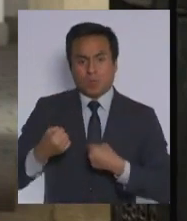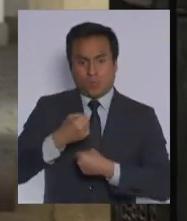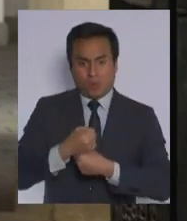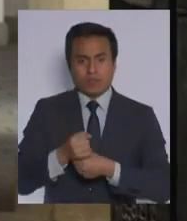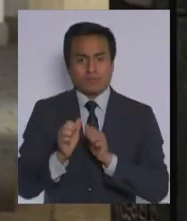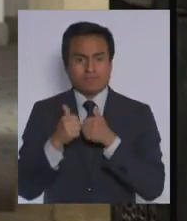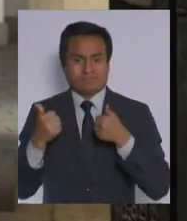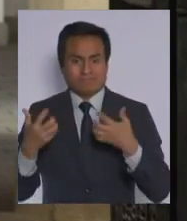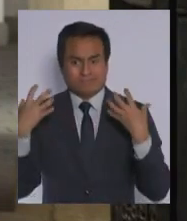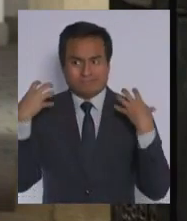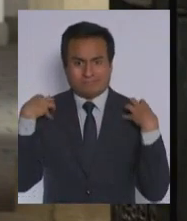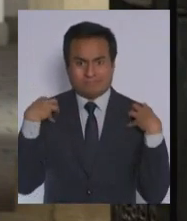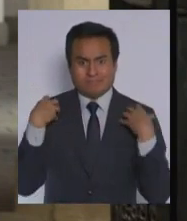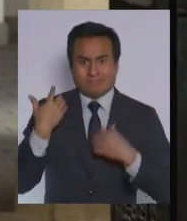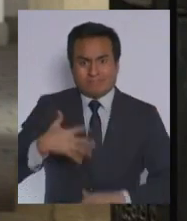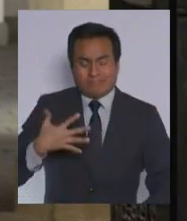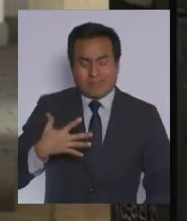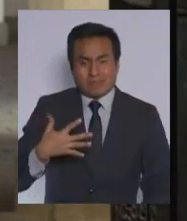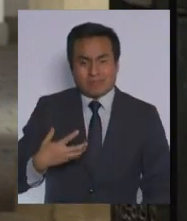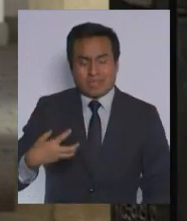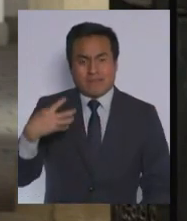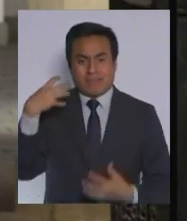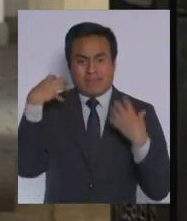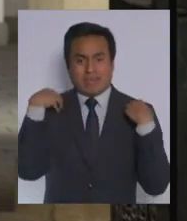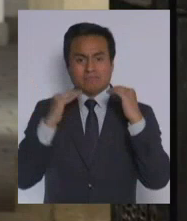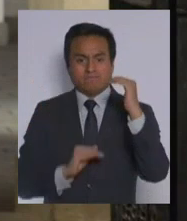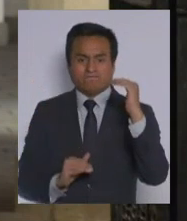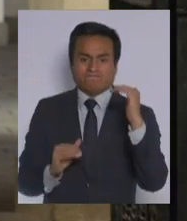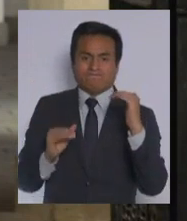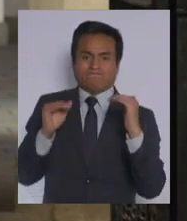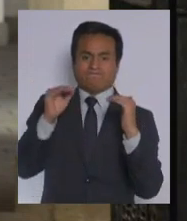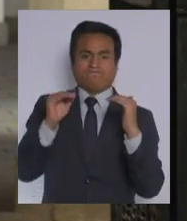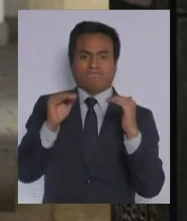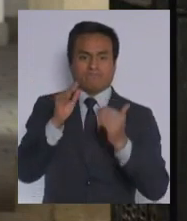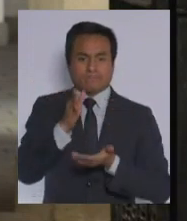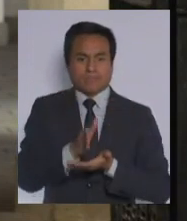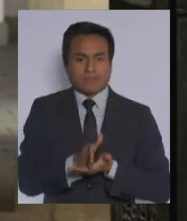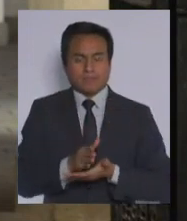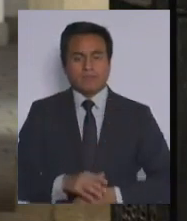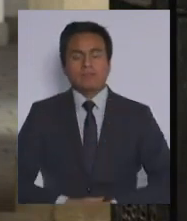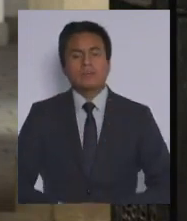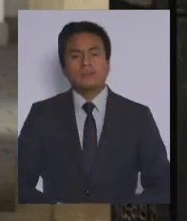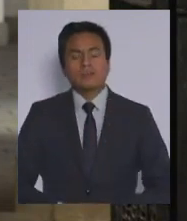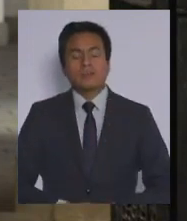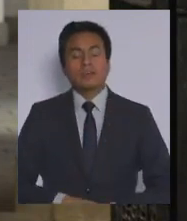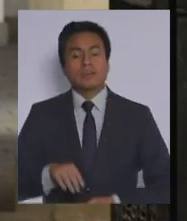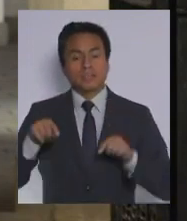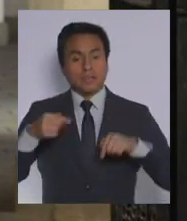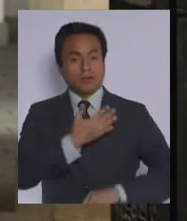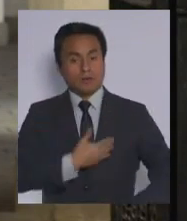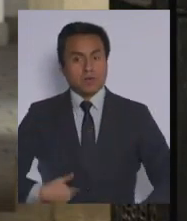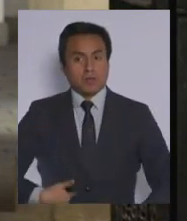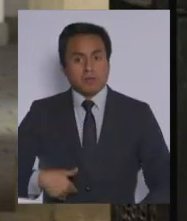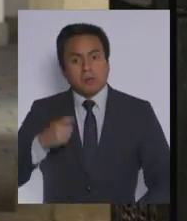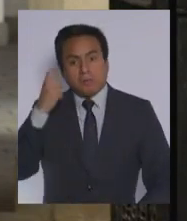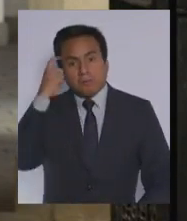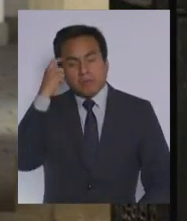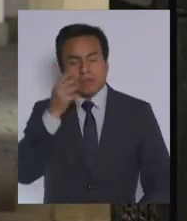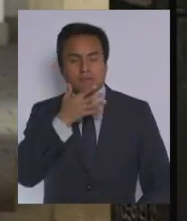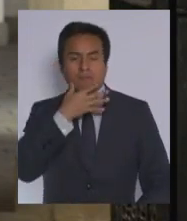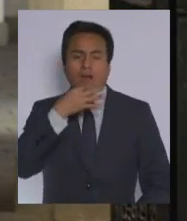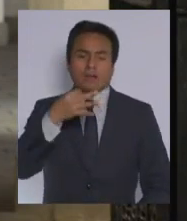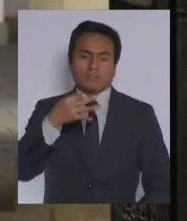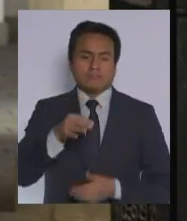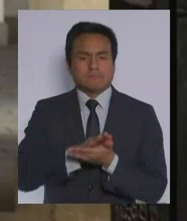responsabilidad uno tiene que estar a la altura de las circunstancias para este gobierno podría haber sido muchísimo más